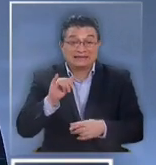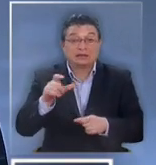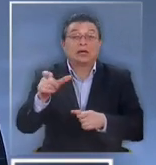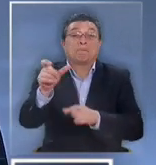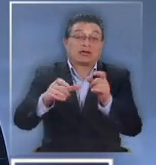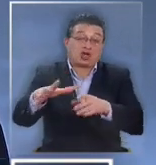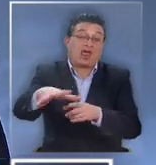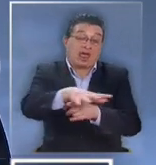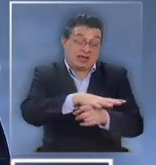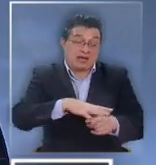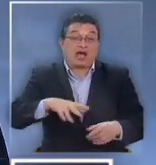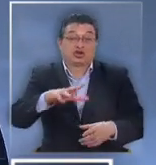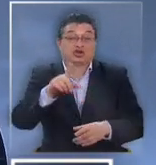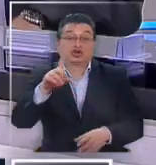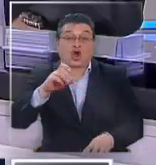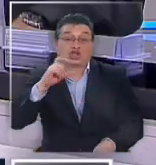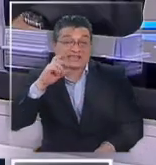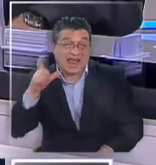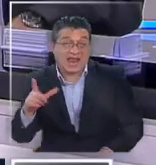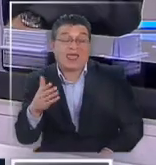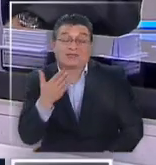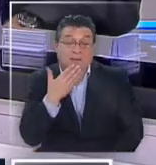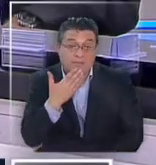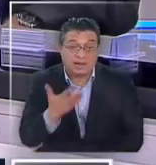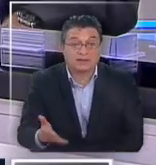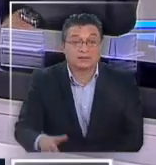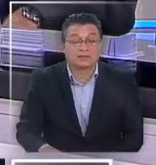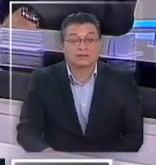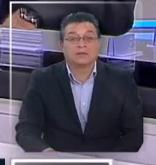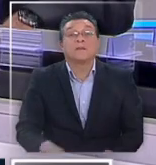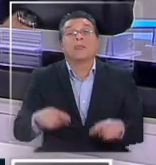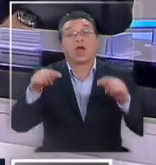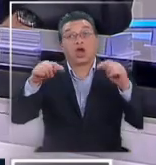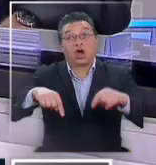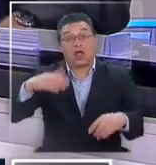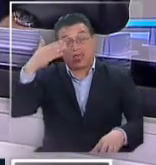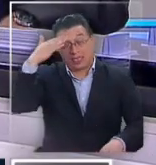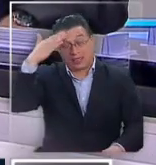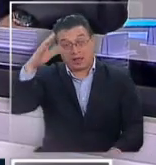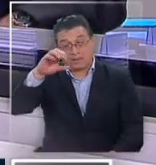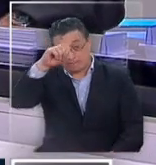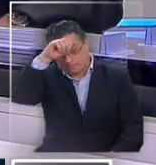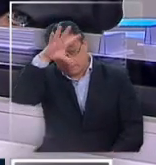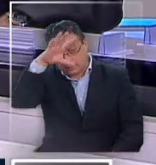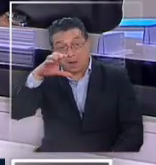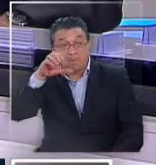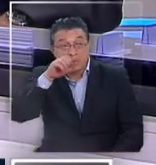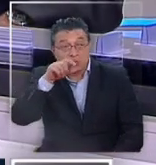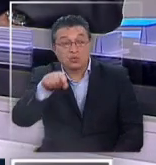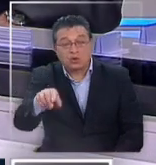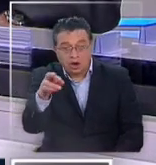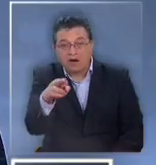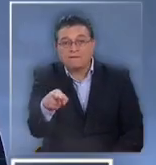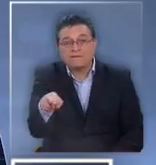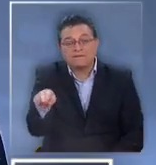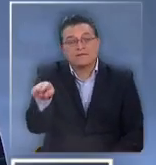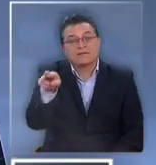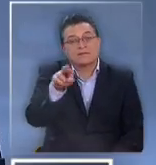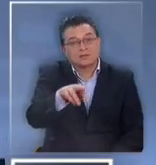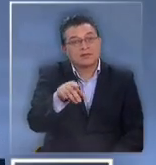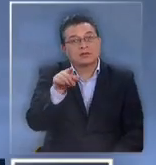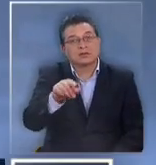entonces hoy día las las minas peruanas están retomando sus actividades